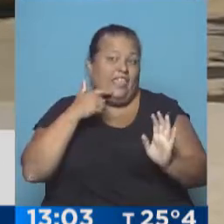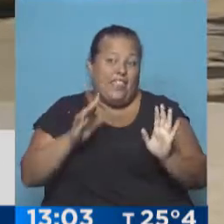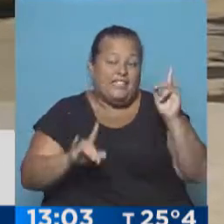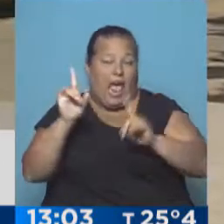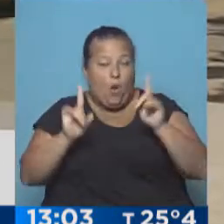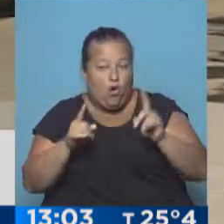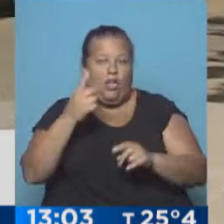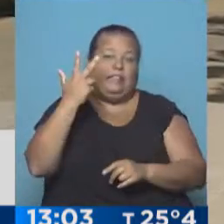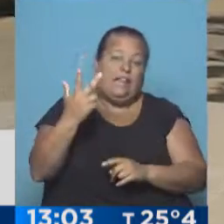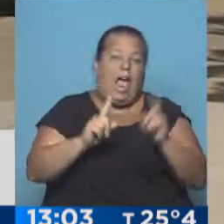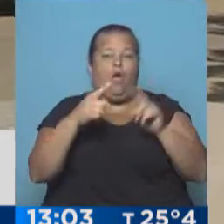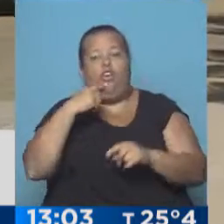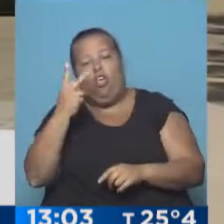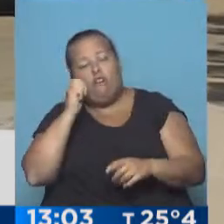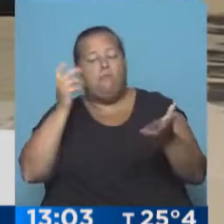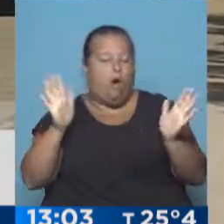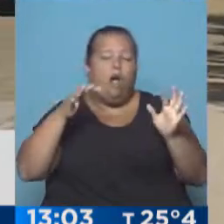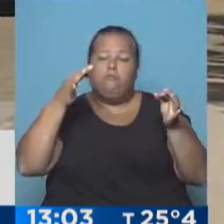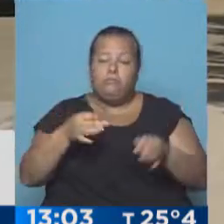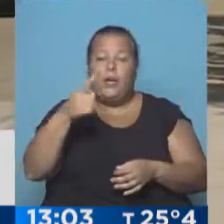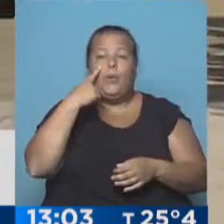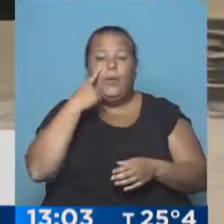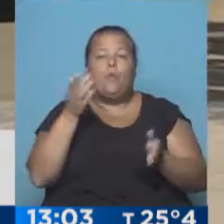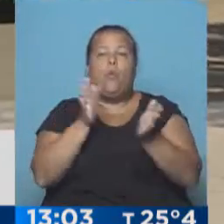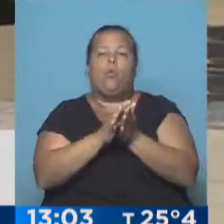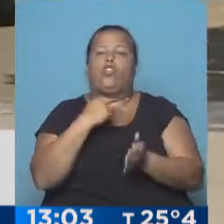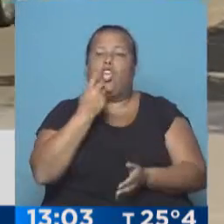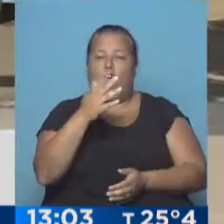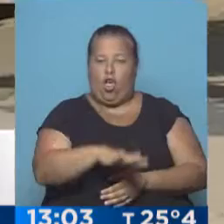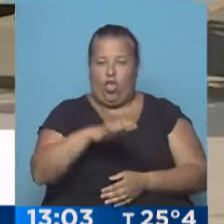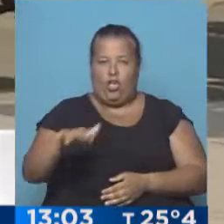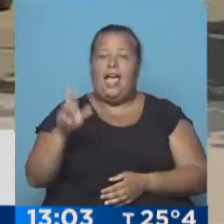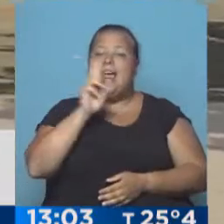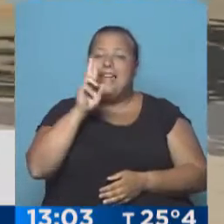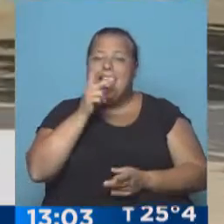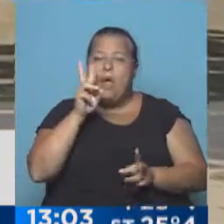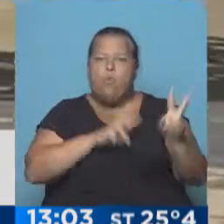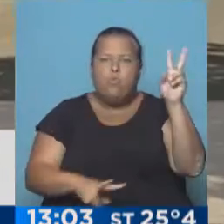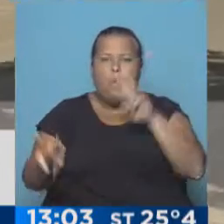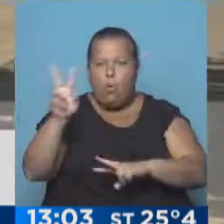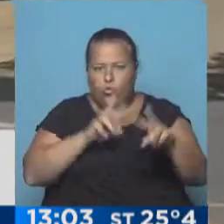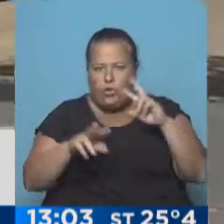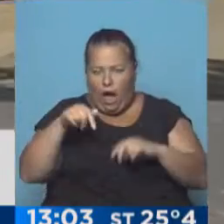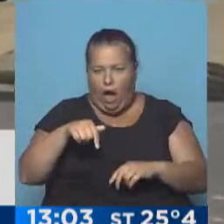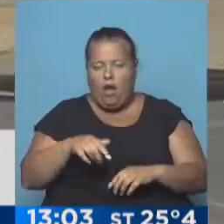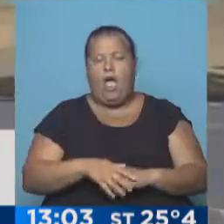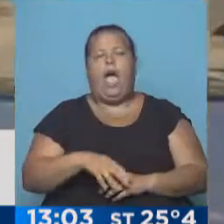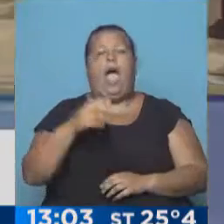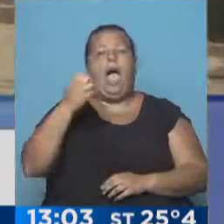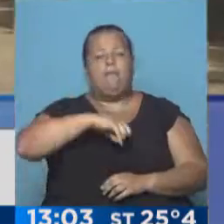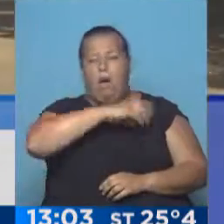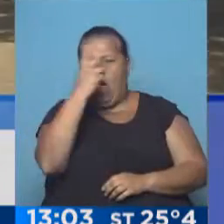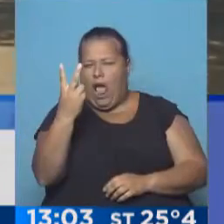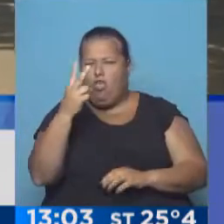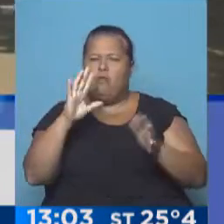algunos- y que tenía tres otros dos lo cierto es que ella vivía con sus dos hijitos una nena que están buscando en este momento a las dos de la mañana